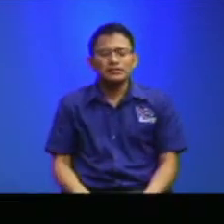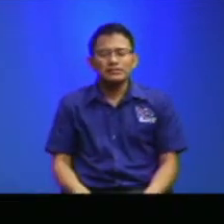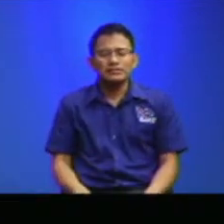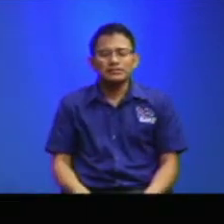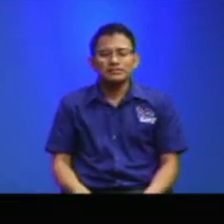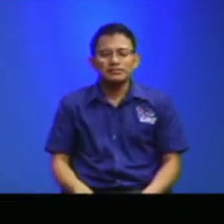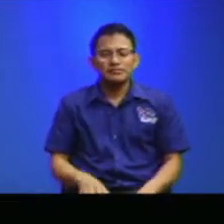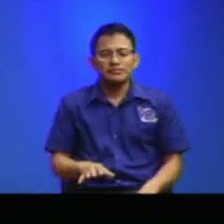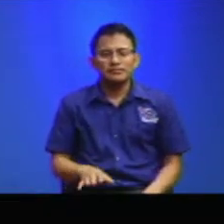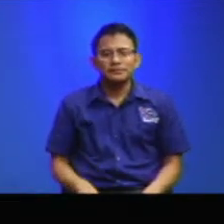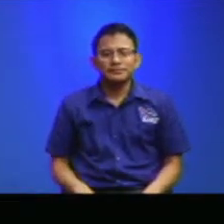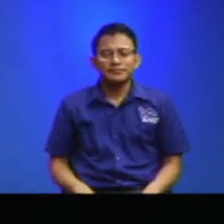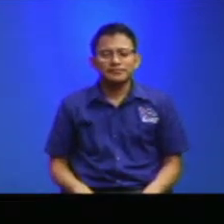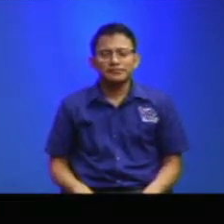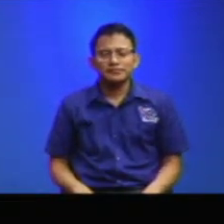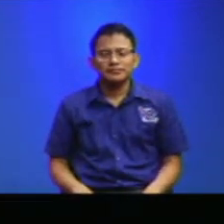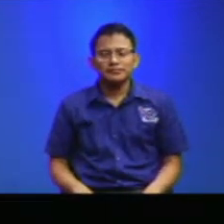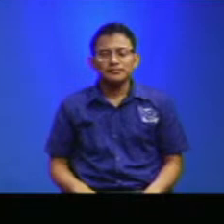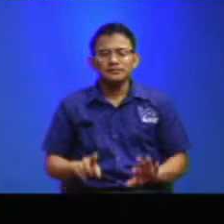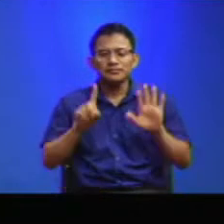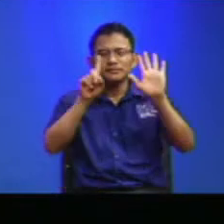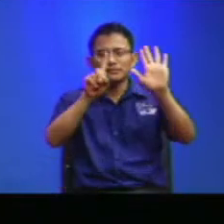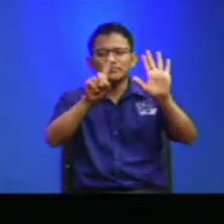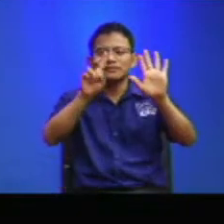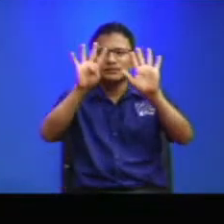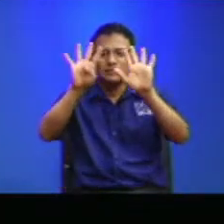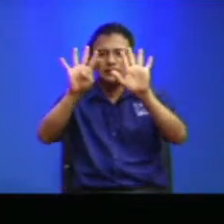se lo voy a leer y después lo voy a contar. Está en la Biblia Peshita.